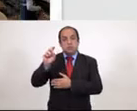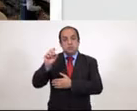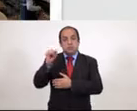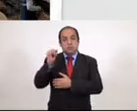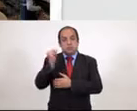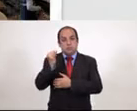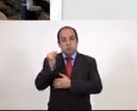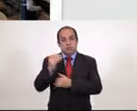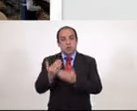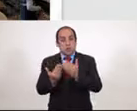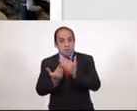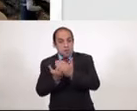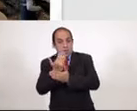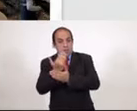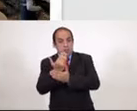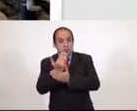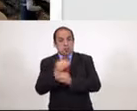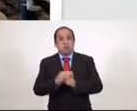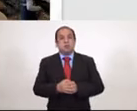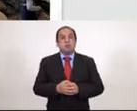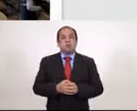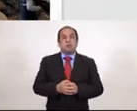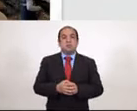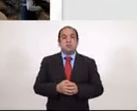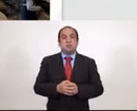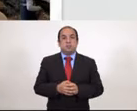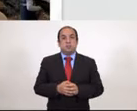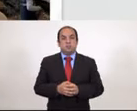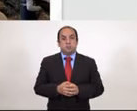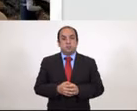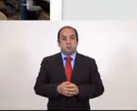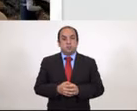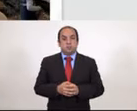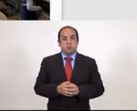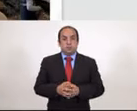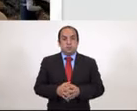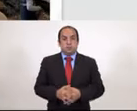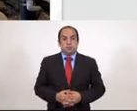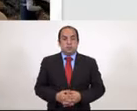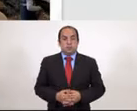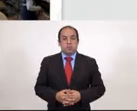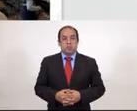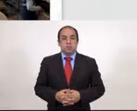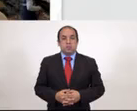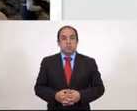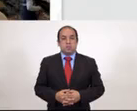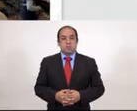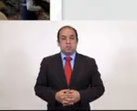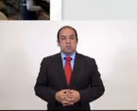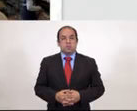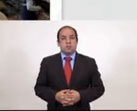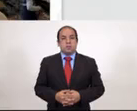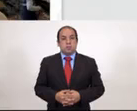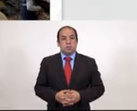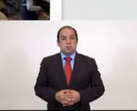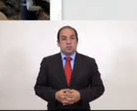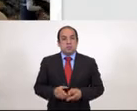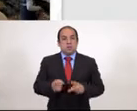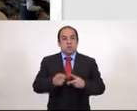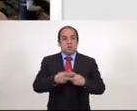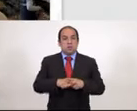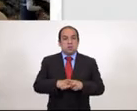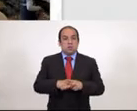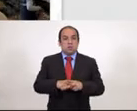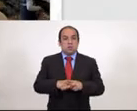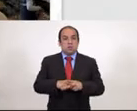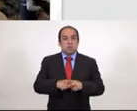durante la mañana, las primeras horas del 30 de junio, como dice ahí, durante la madrugada, se procedió al llenado de la tubería